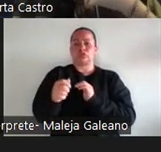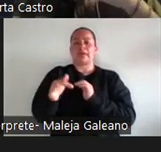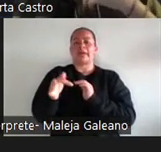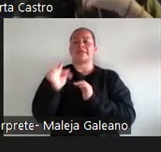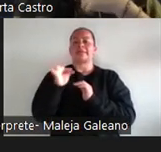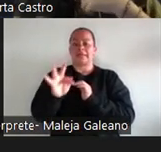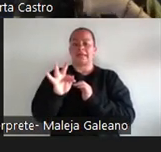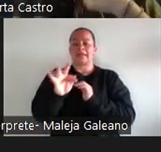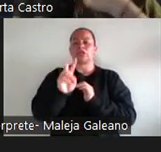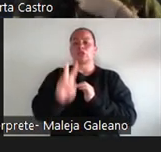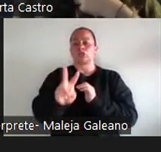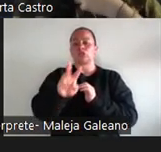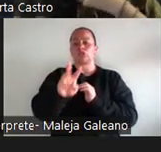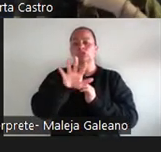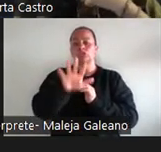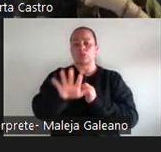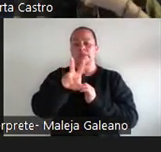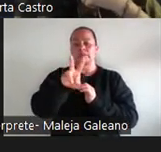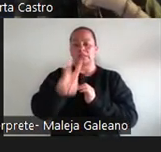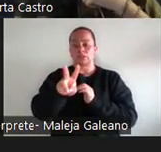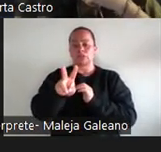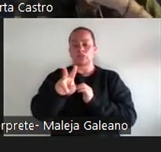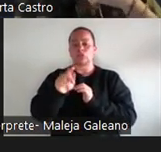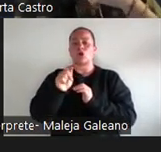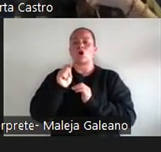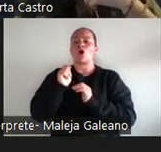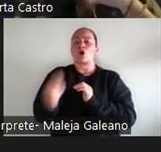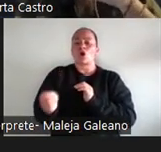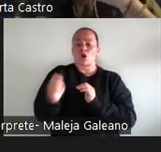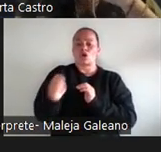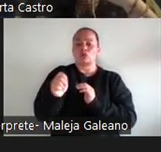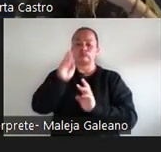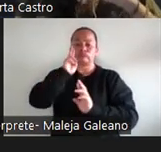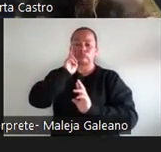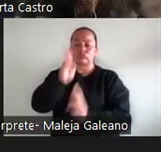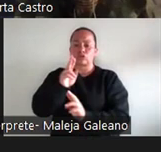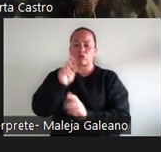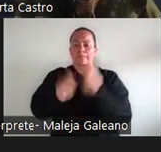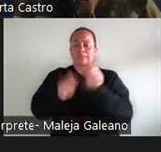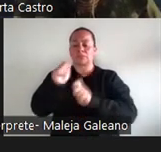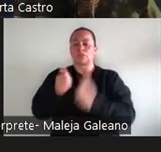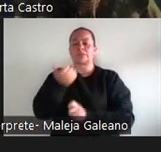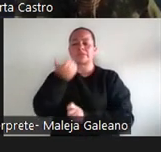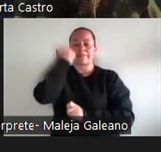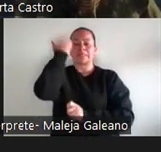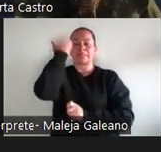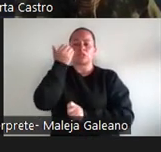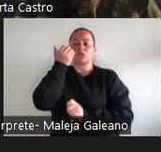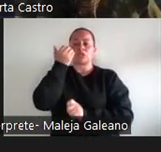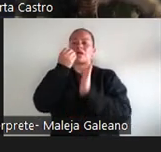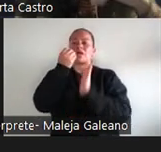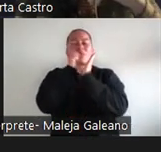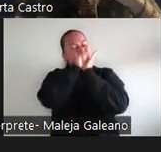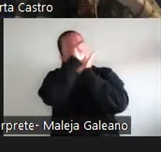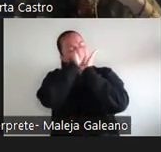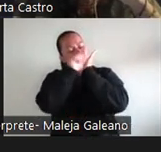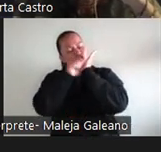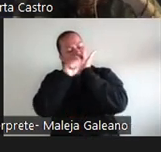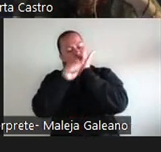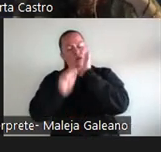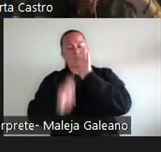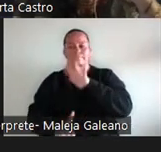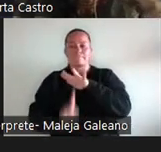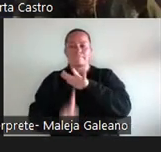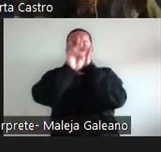eh la corte reconoce a las personas mayores y lo lo califica como un grupo vulnerable